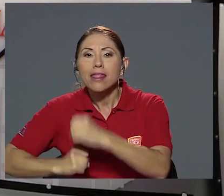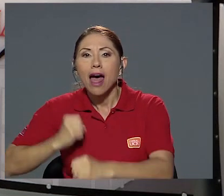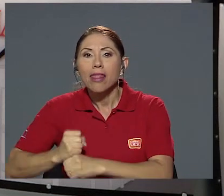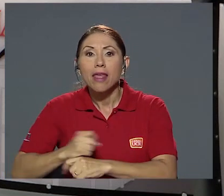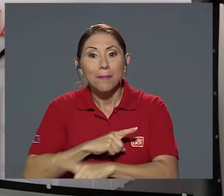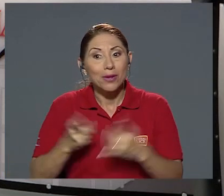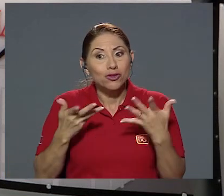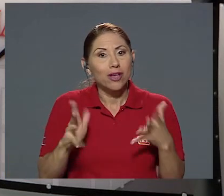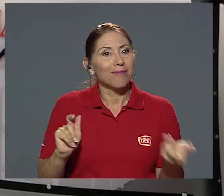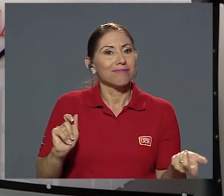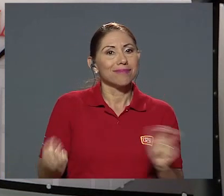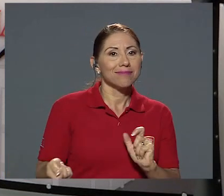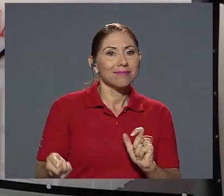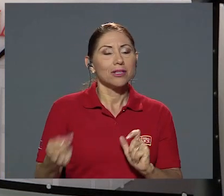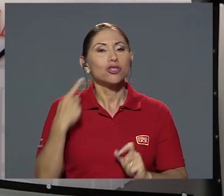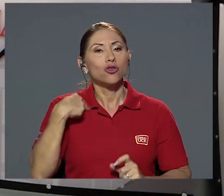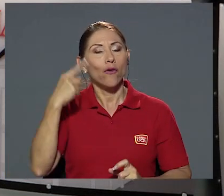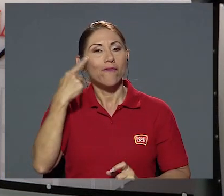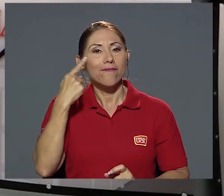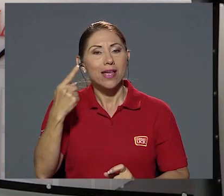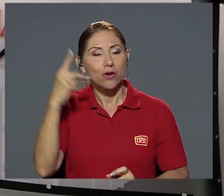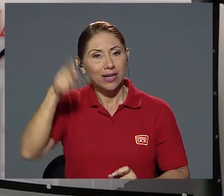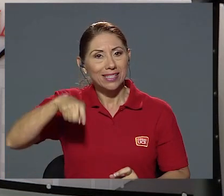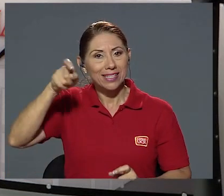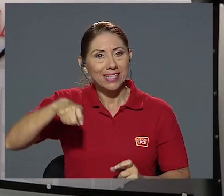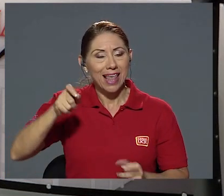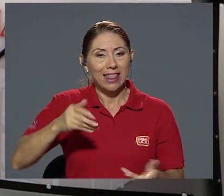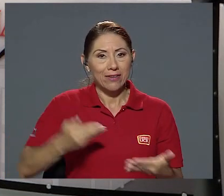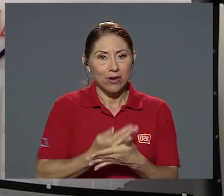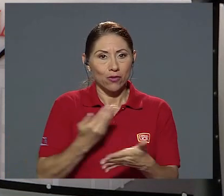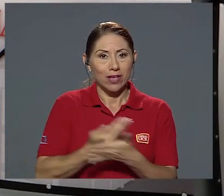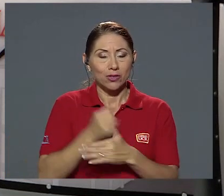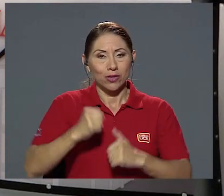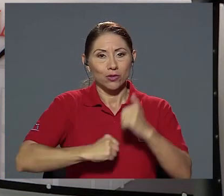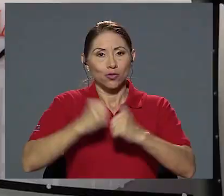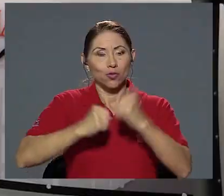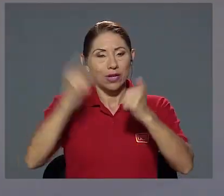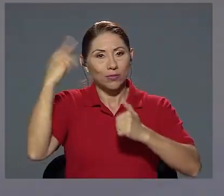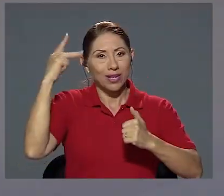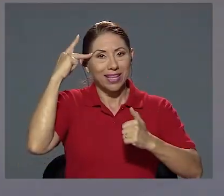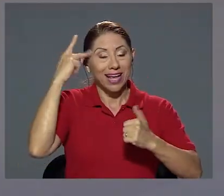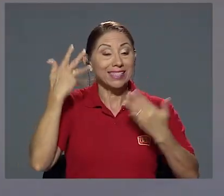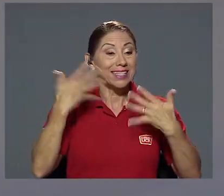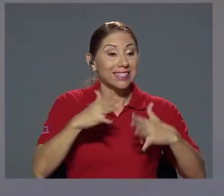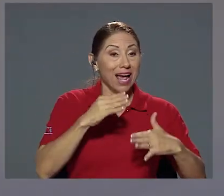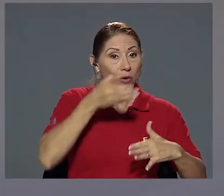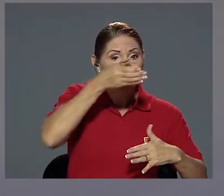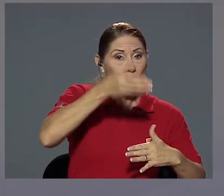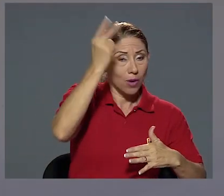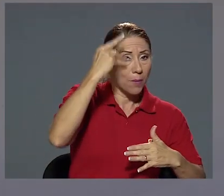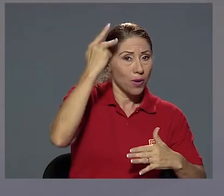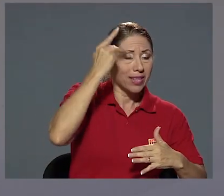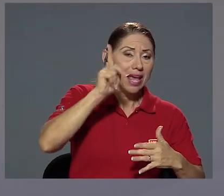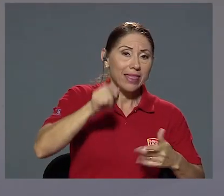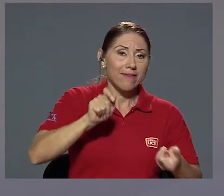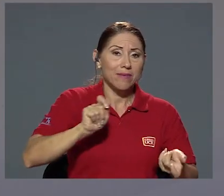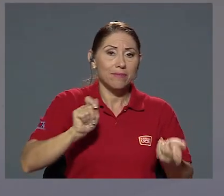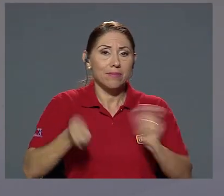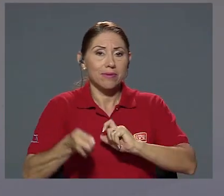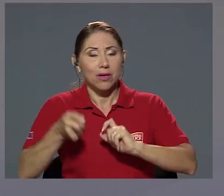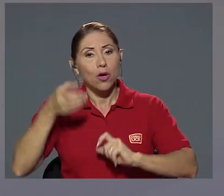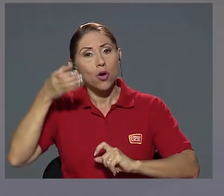renovación de las estructuras políticas en la región y un verdadero cambio de la cultura política a una cultura política más